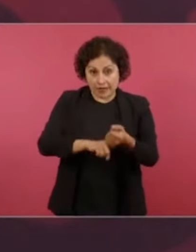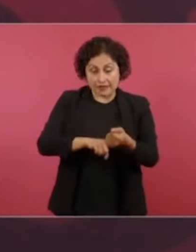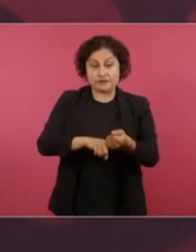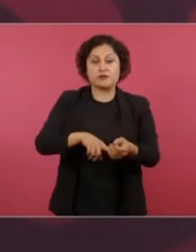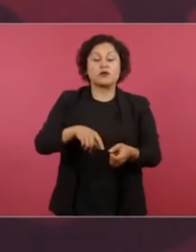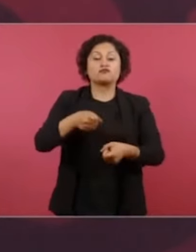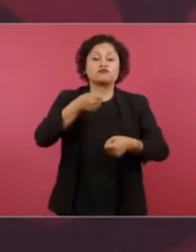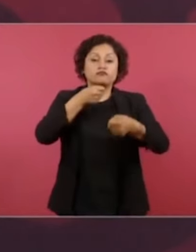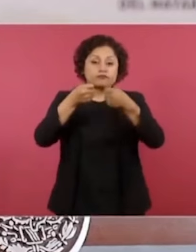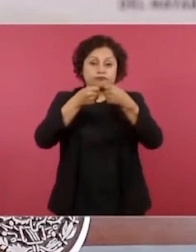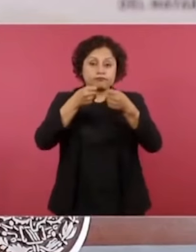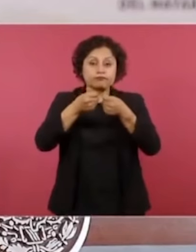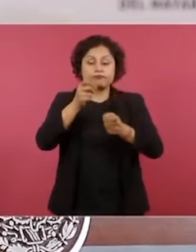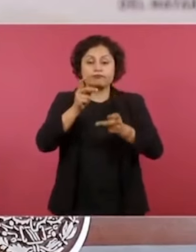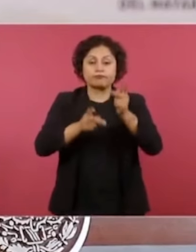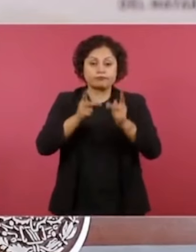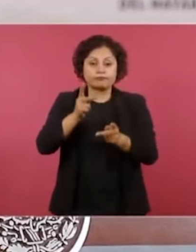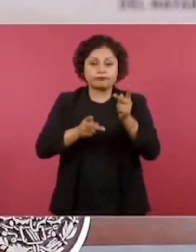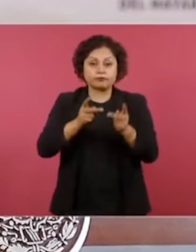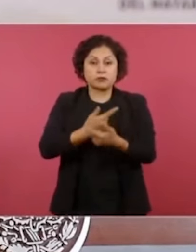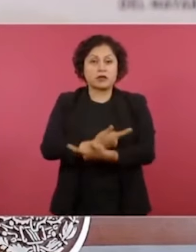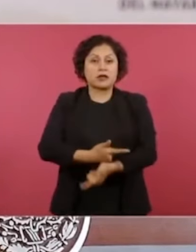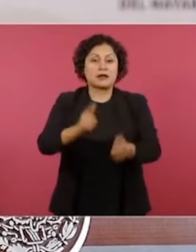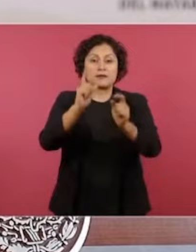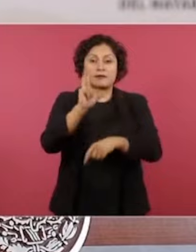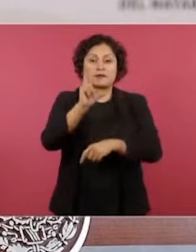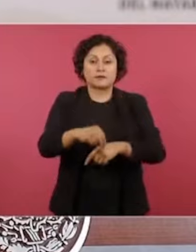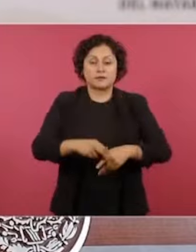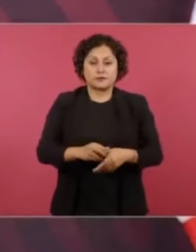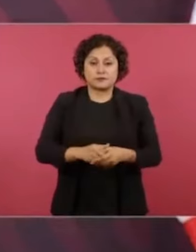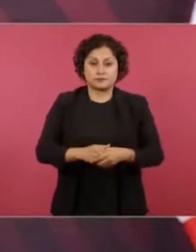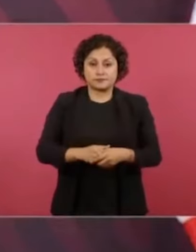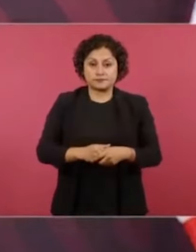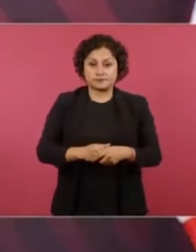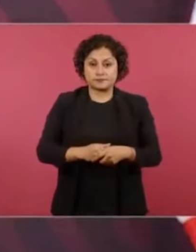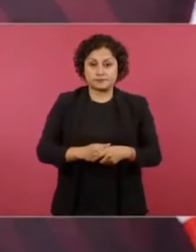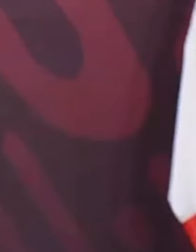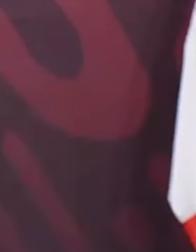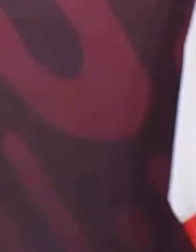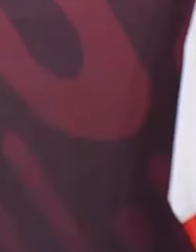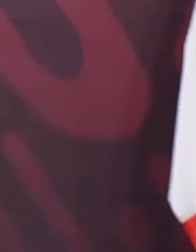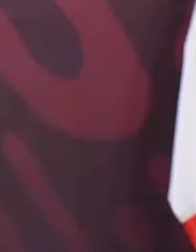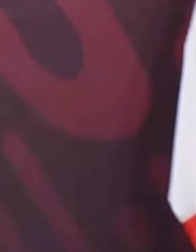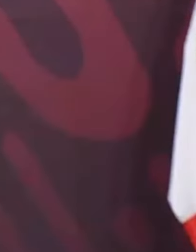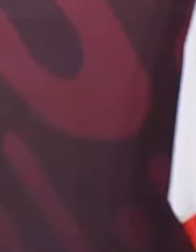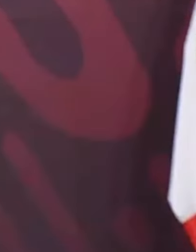noticias actúen con libertad qu él les